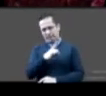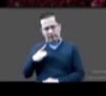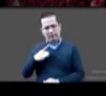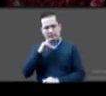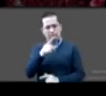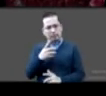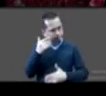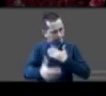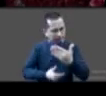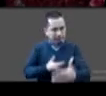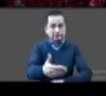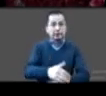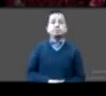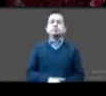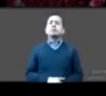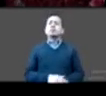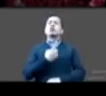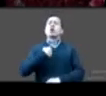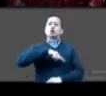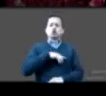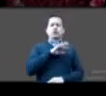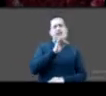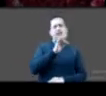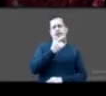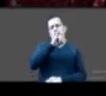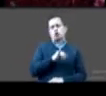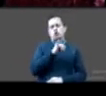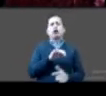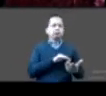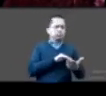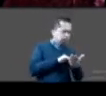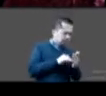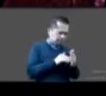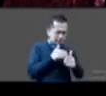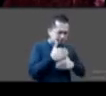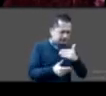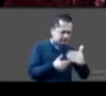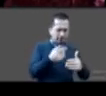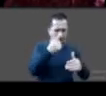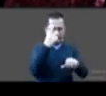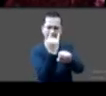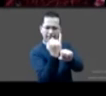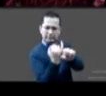la Fiscalía para la investigación de